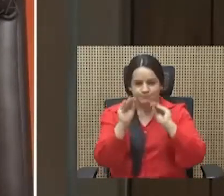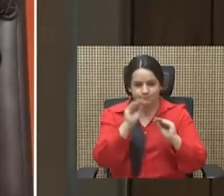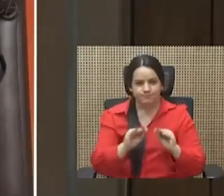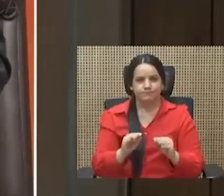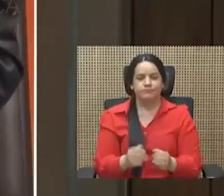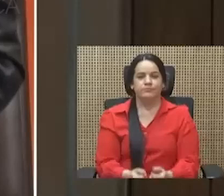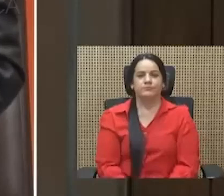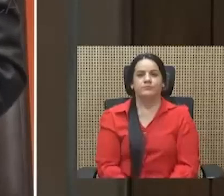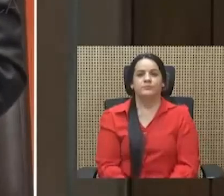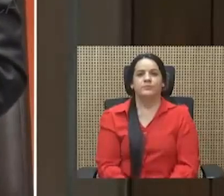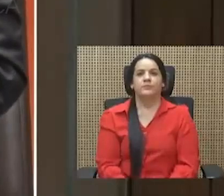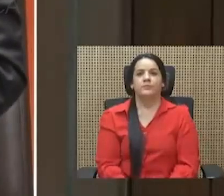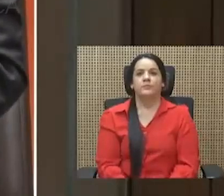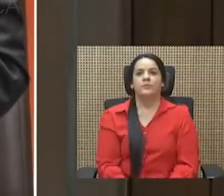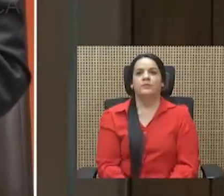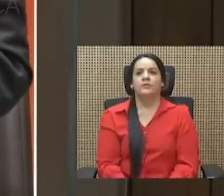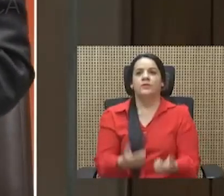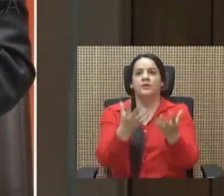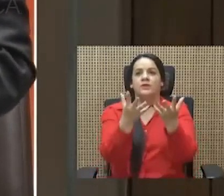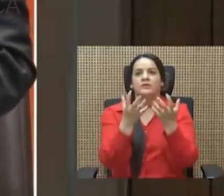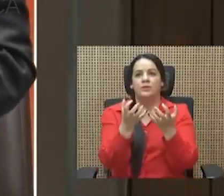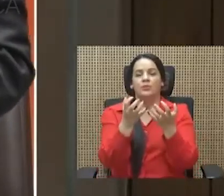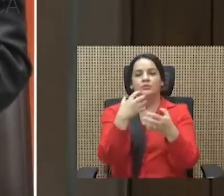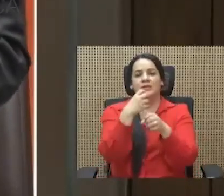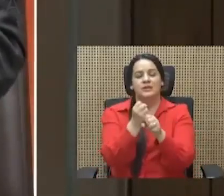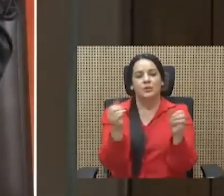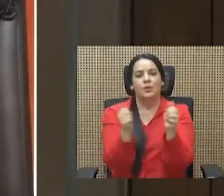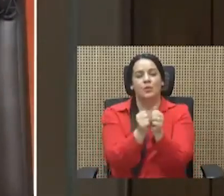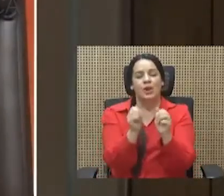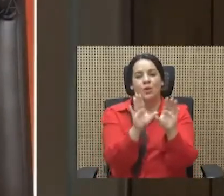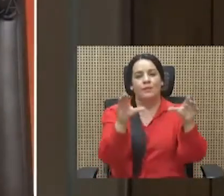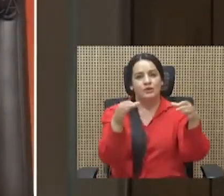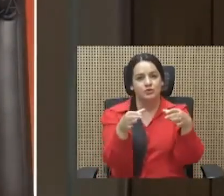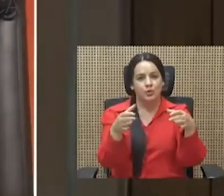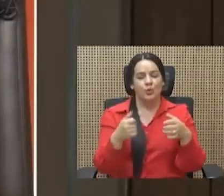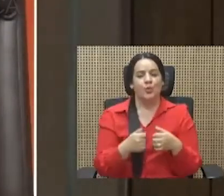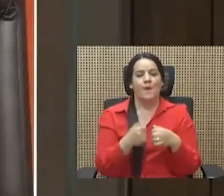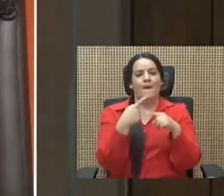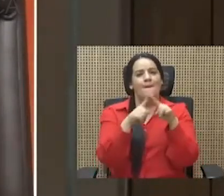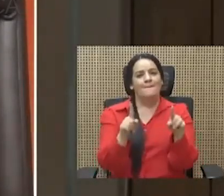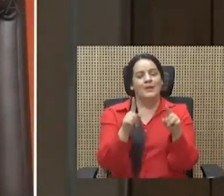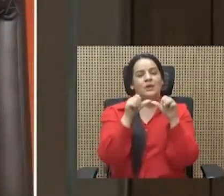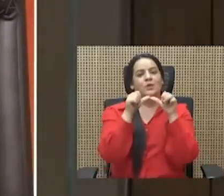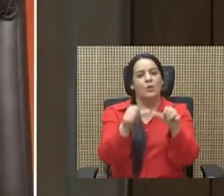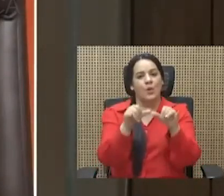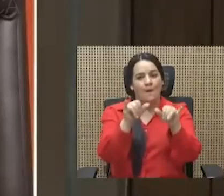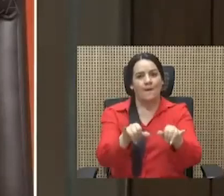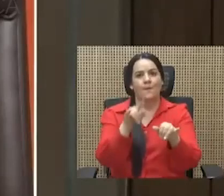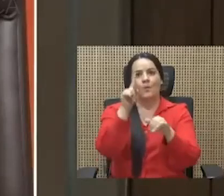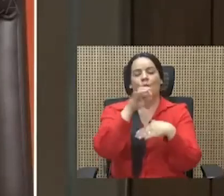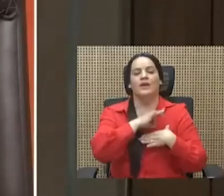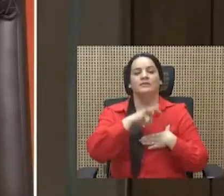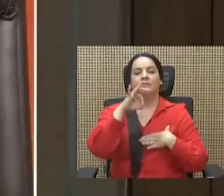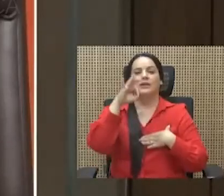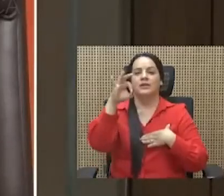Quisimos construir con la comisión, pero prevaleció un espíritu absolutamente